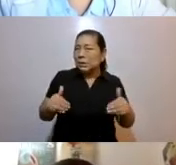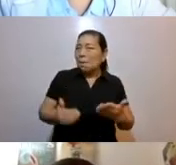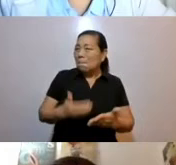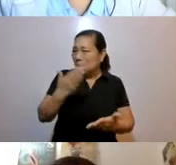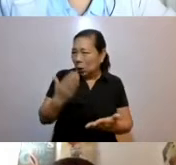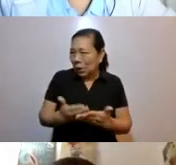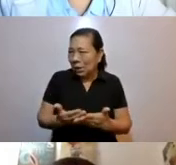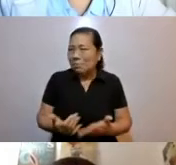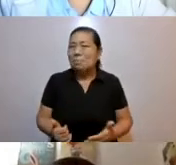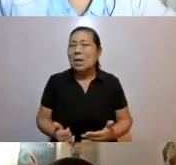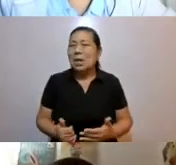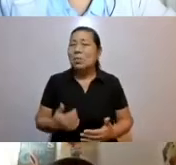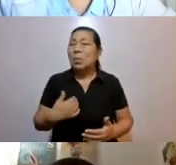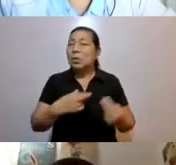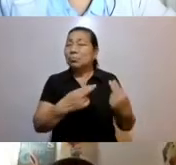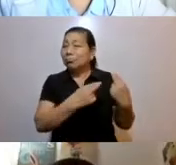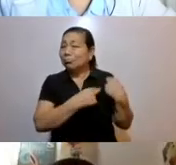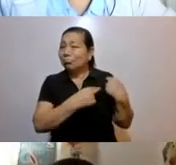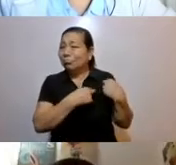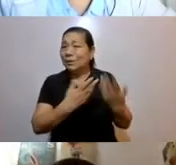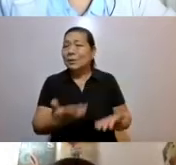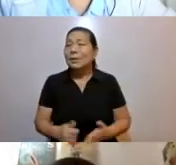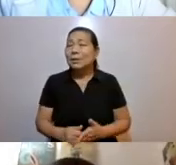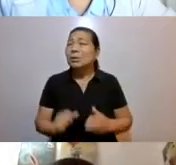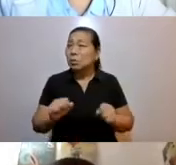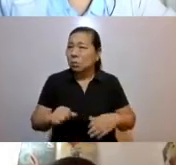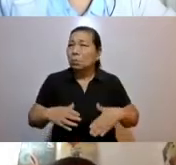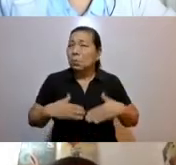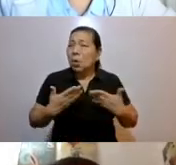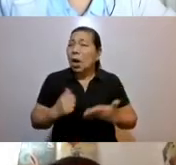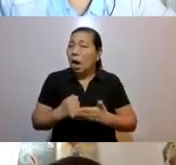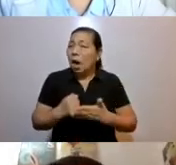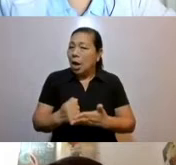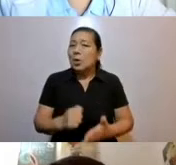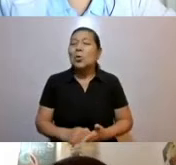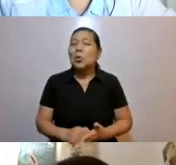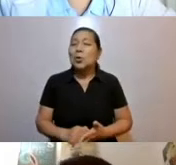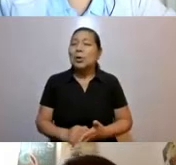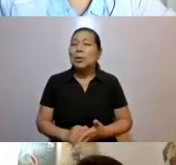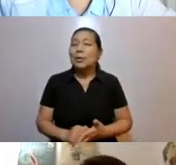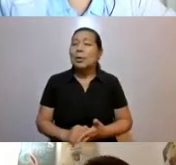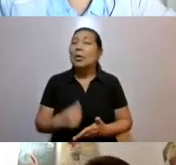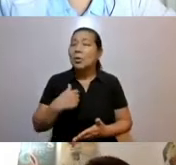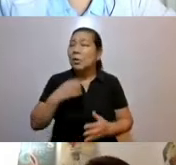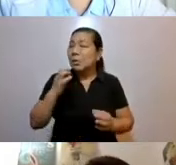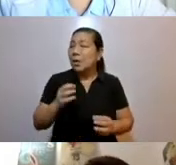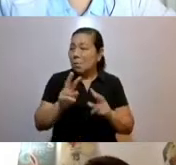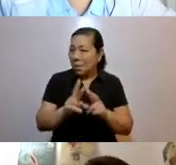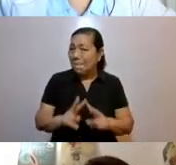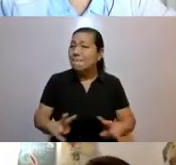creo que nuestro rol es poder ayudarlos, ¿no? Ayudarlos. Yo siempre valoro